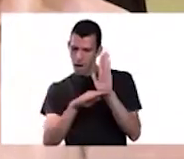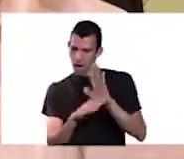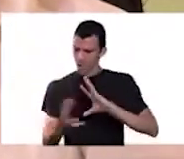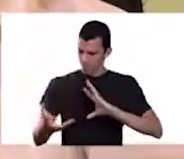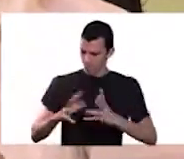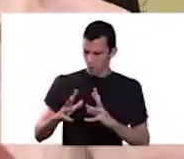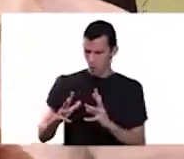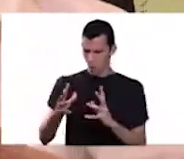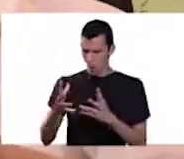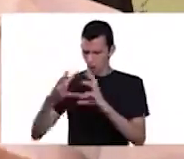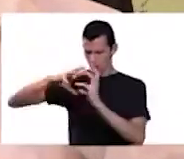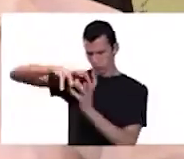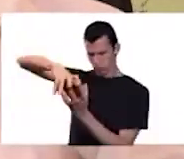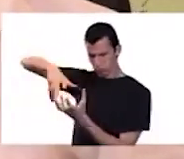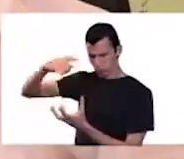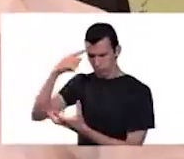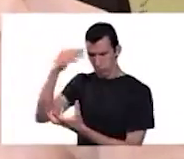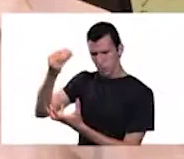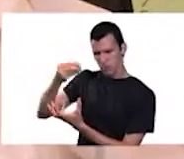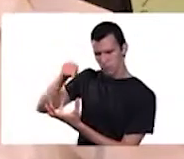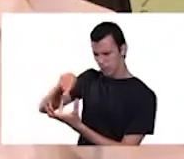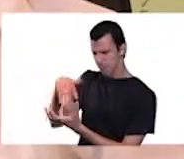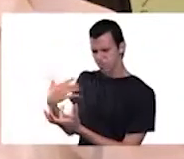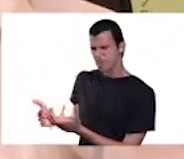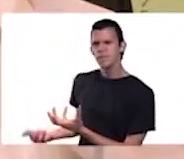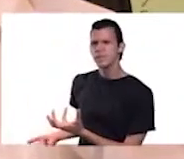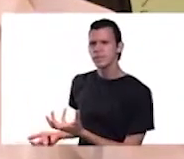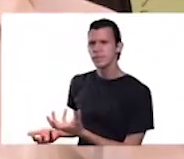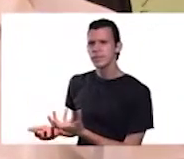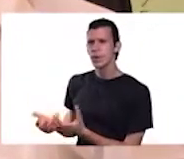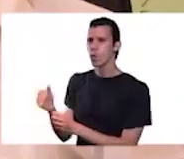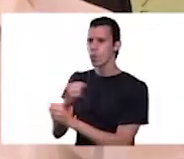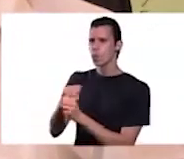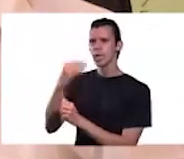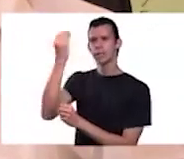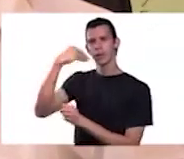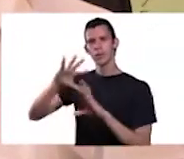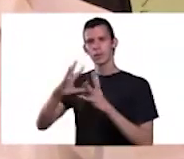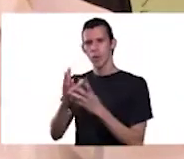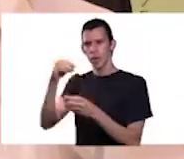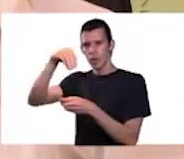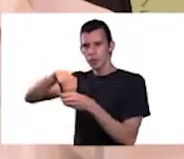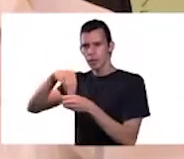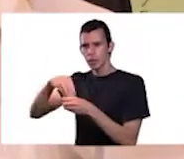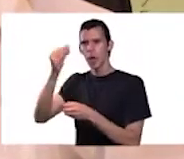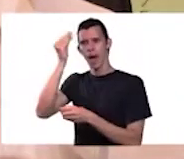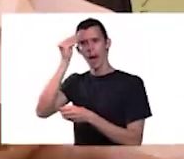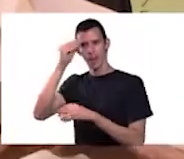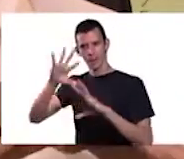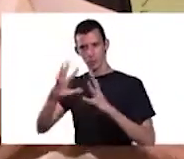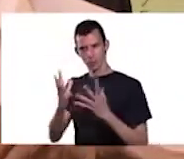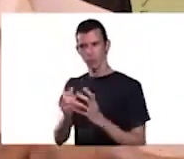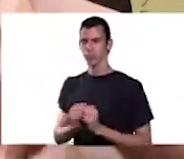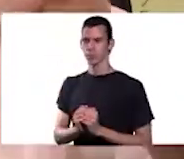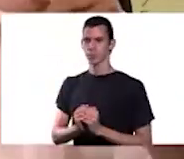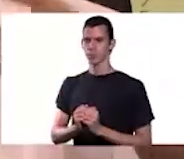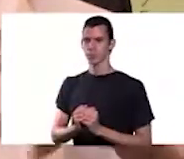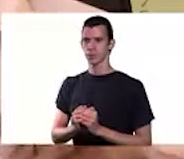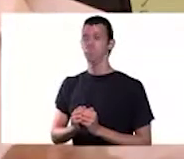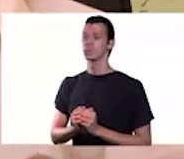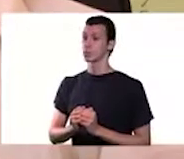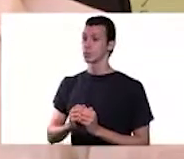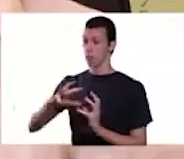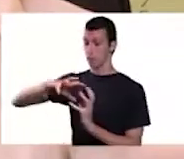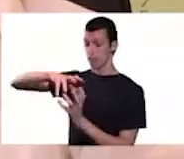estudio del planeta. Hay que utilizar métodos para estudiar el planeta, para estudiarlo desde el punto de vista de